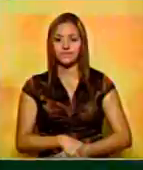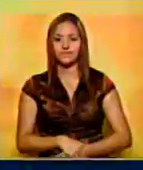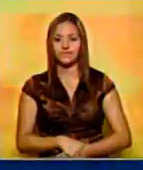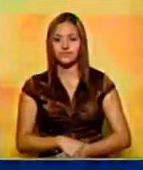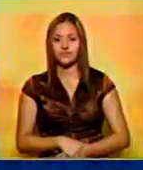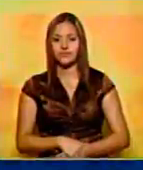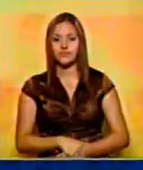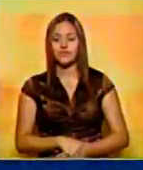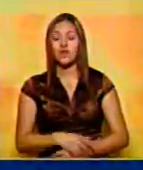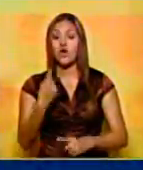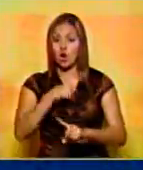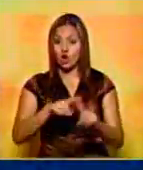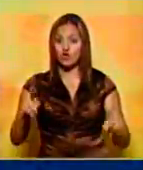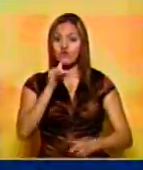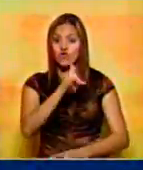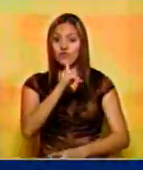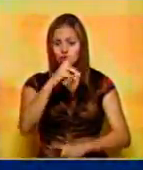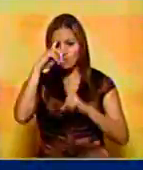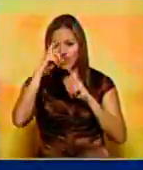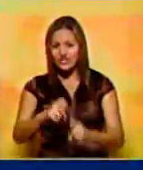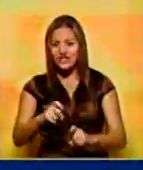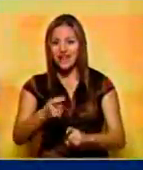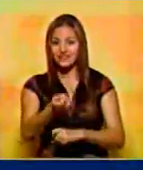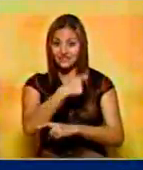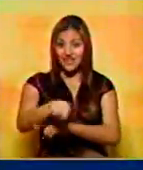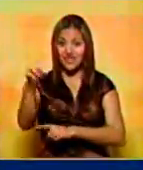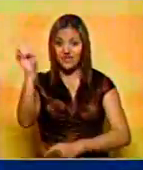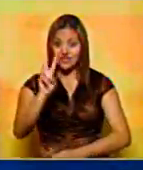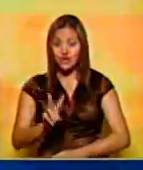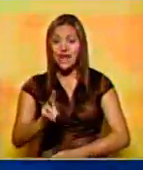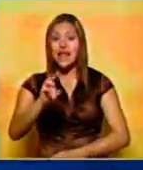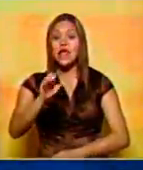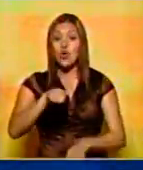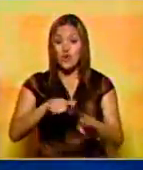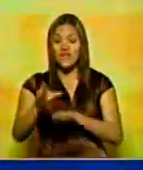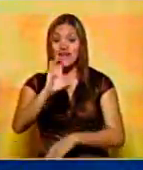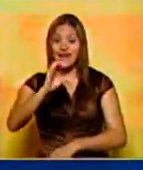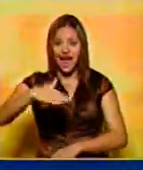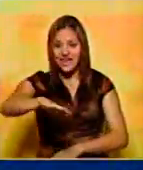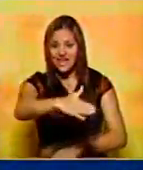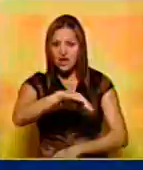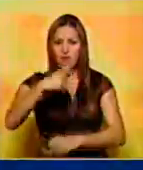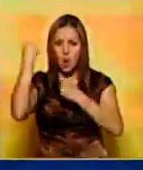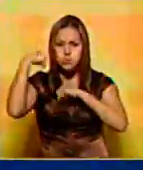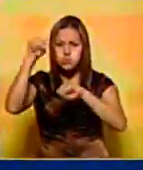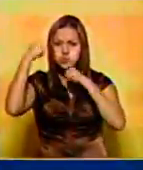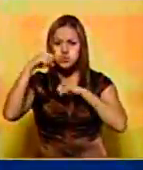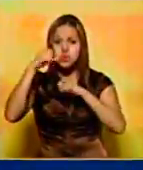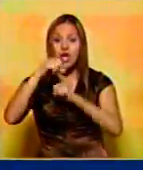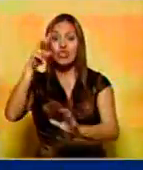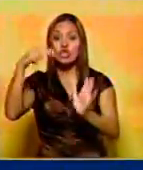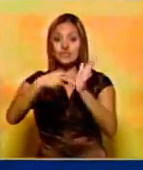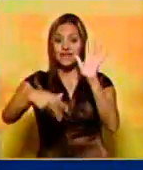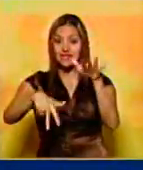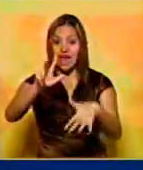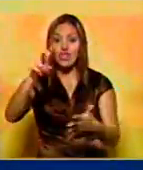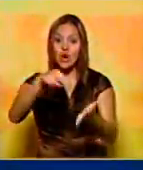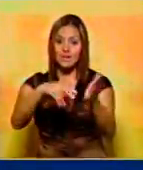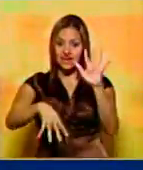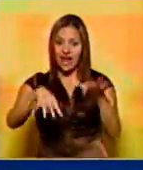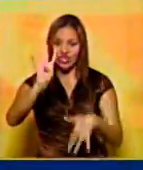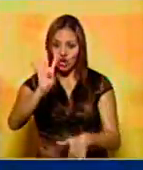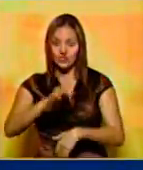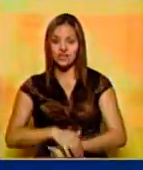En notas de la Liga Venezolana de Béisbol Profesional, sepan que este jueves Caribes de Anzoátegui se sumó a los entrenamientos para la temporada